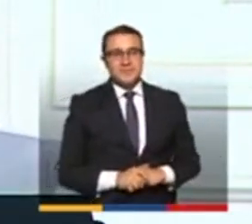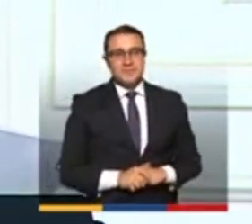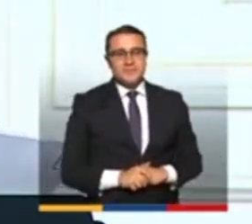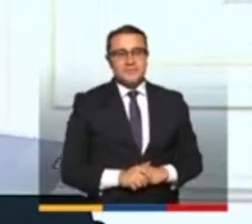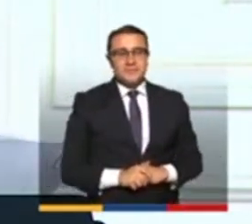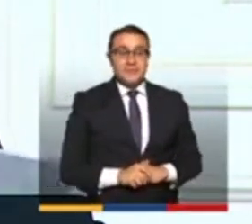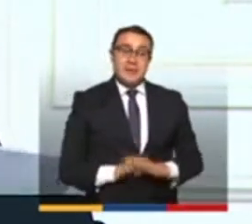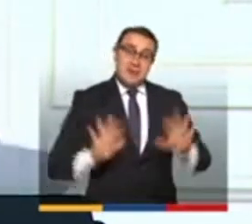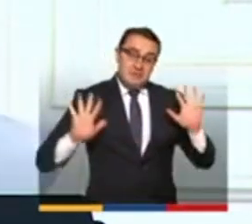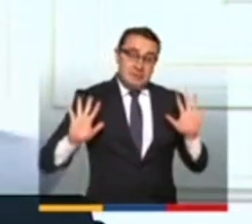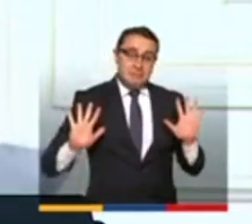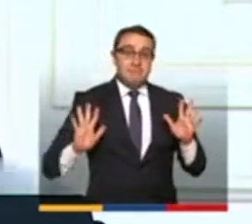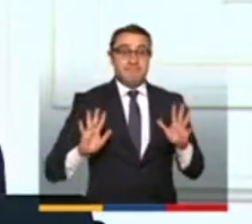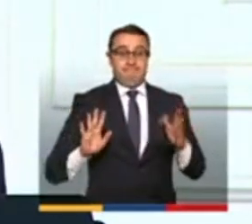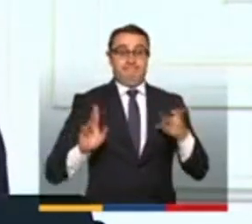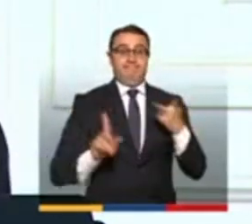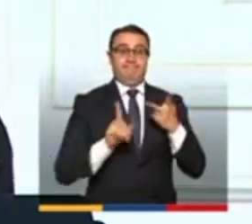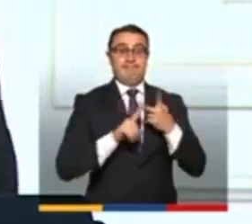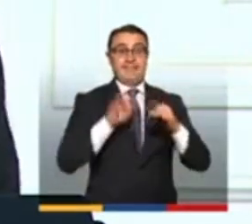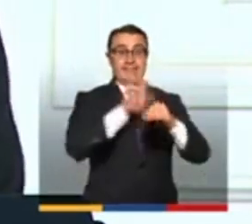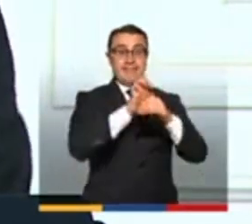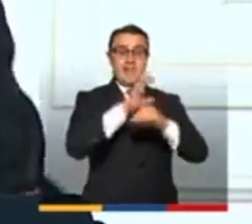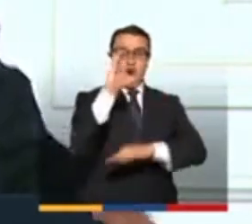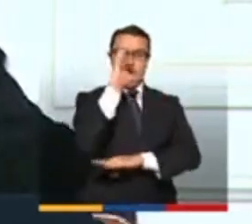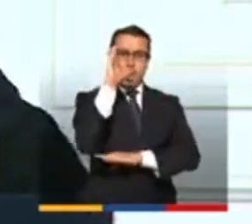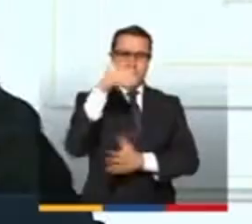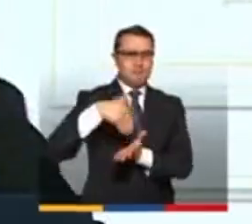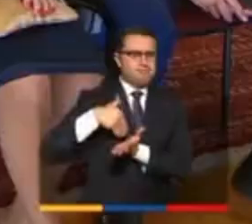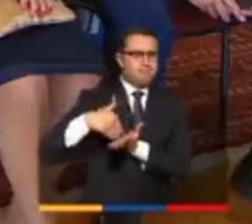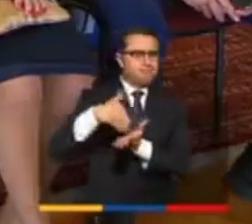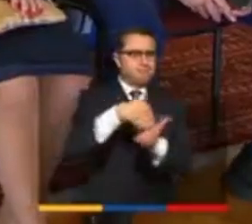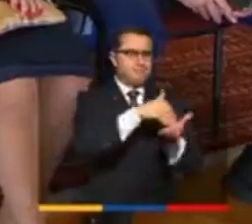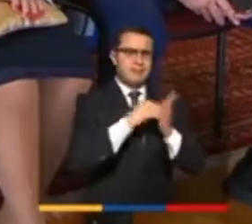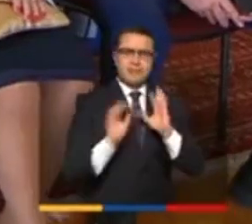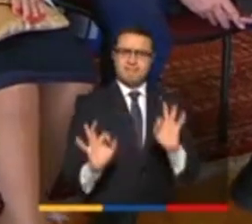el tema compra eficiente,